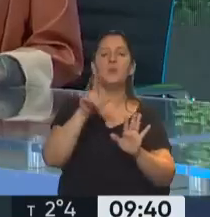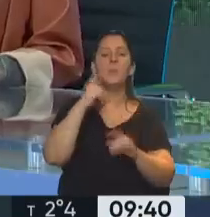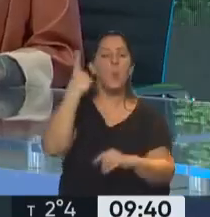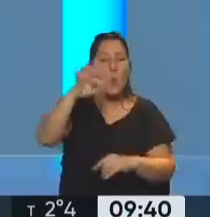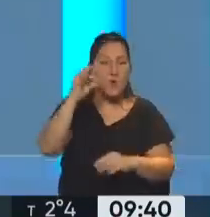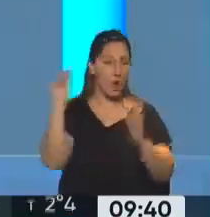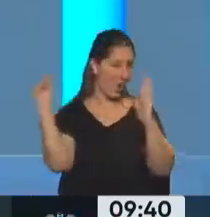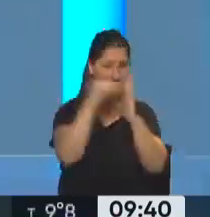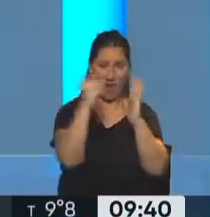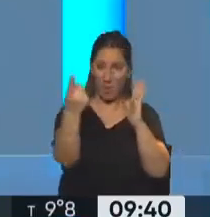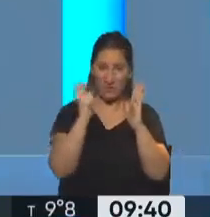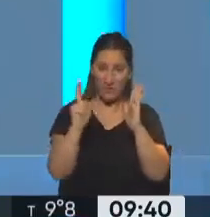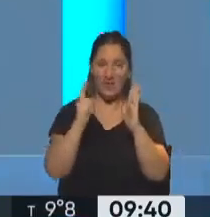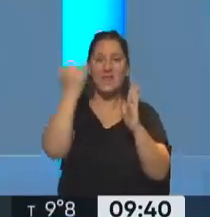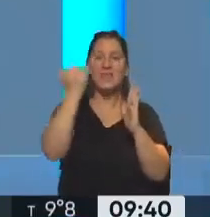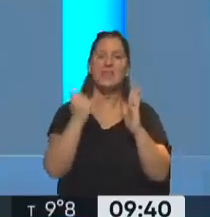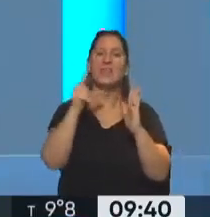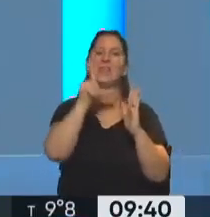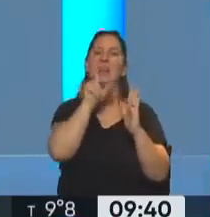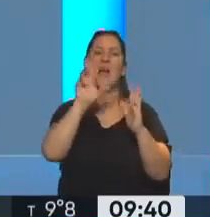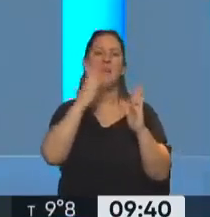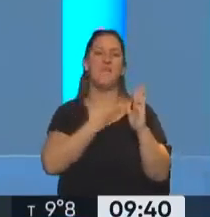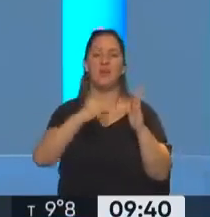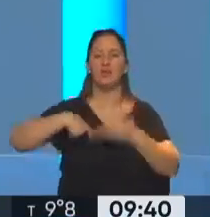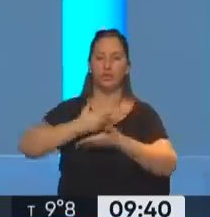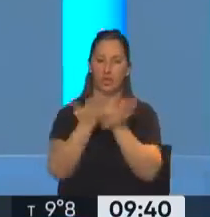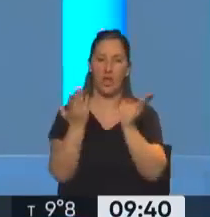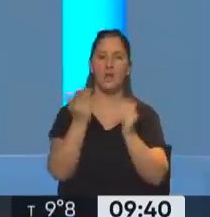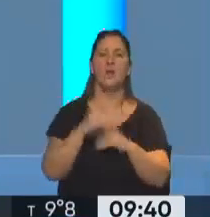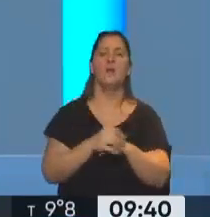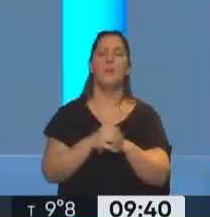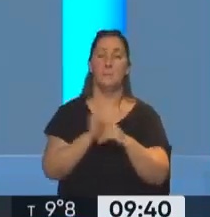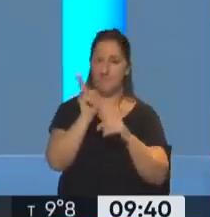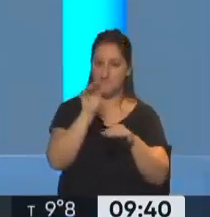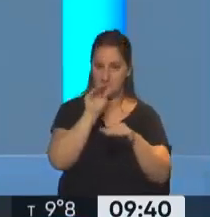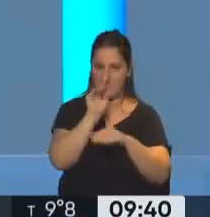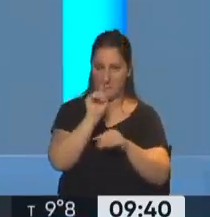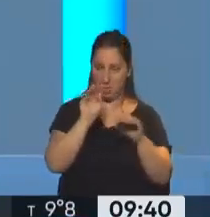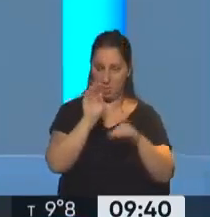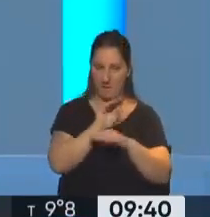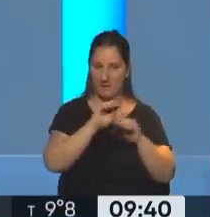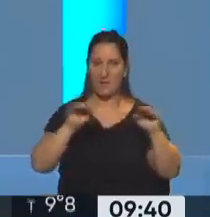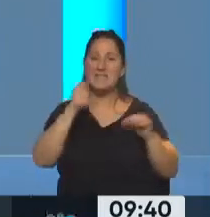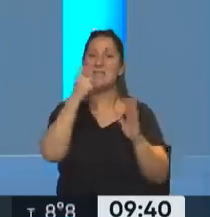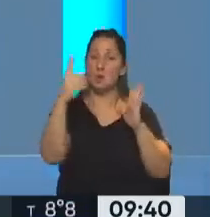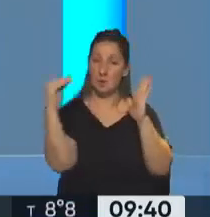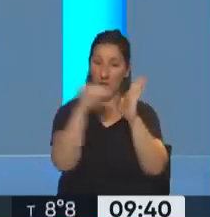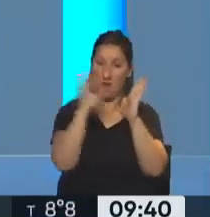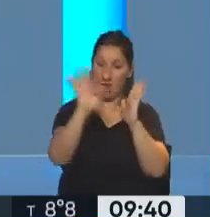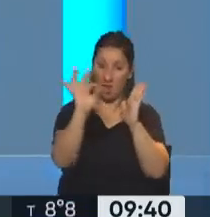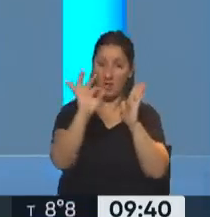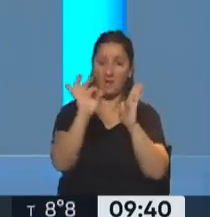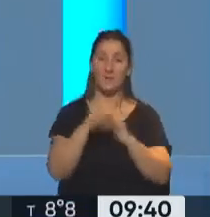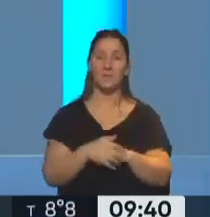van a tener que anotar son los que tienen y social a aquellos se las van a mantener ahora del otro lado si vos no te anotás en ese